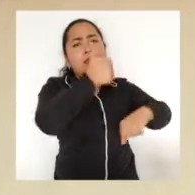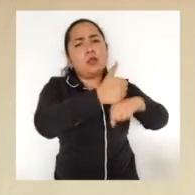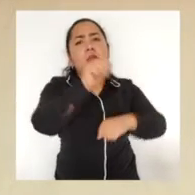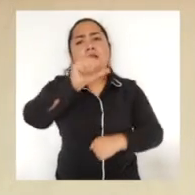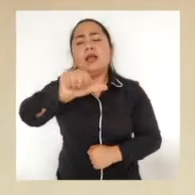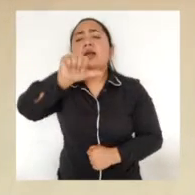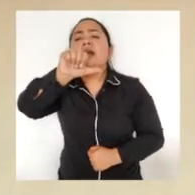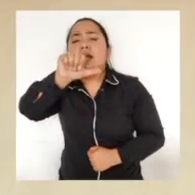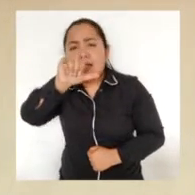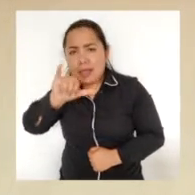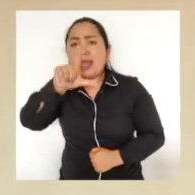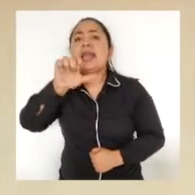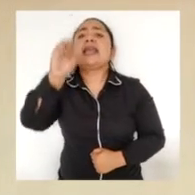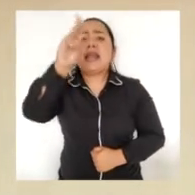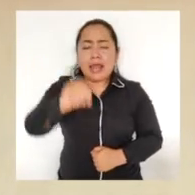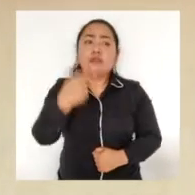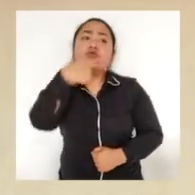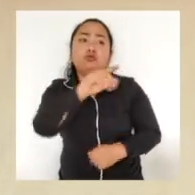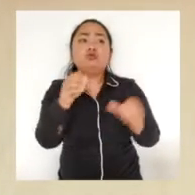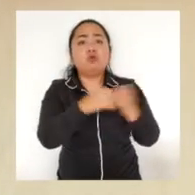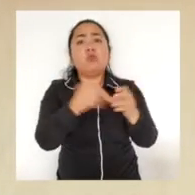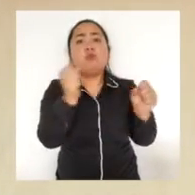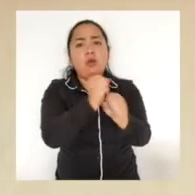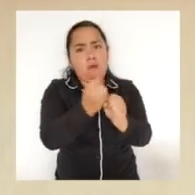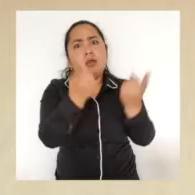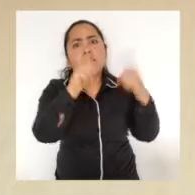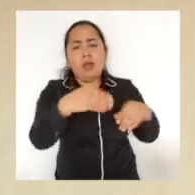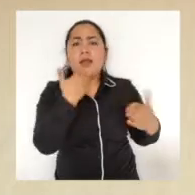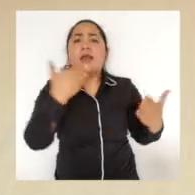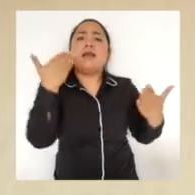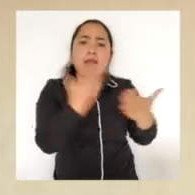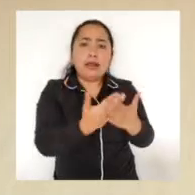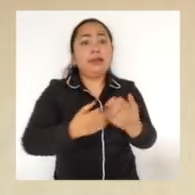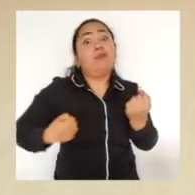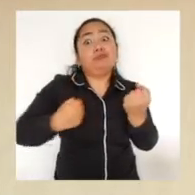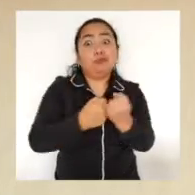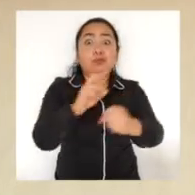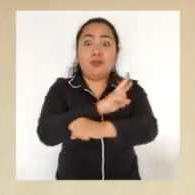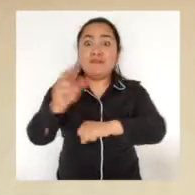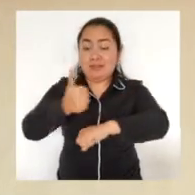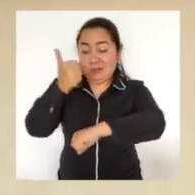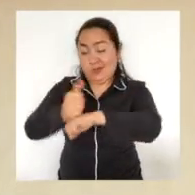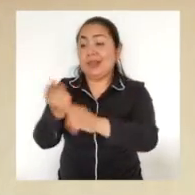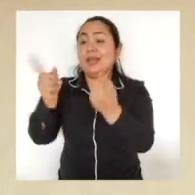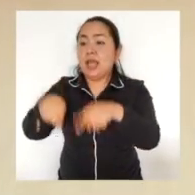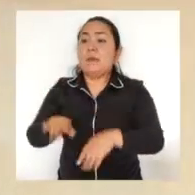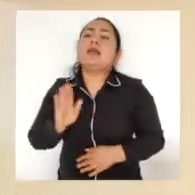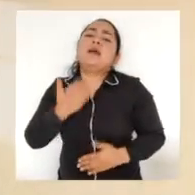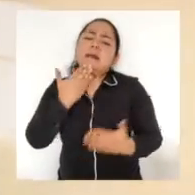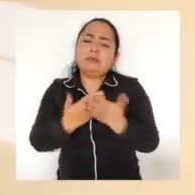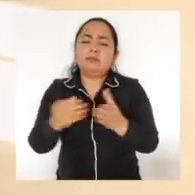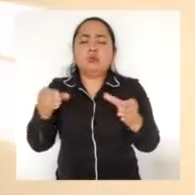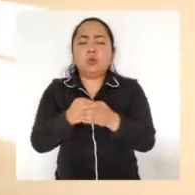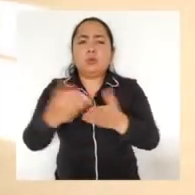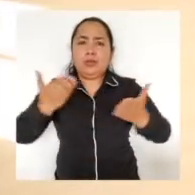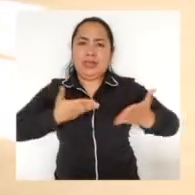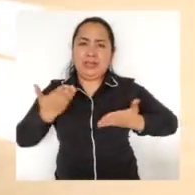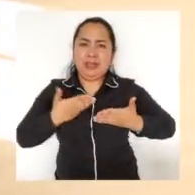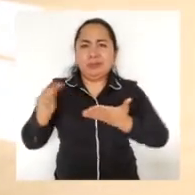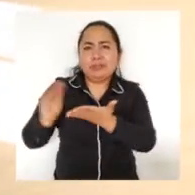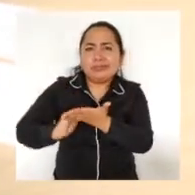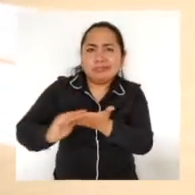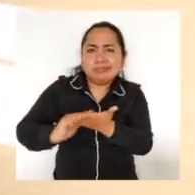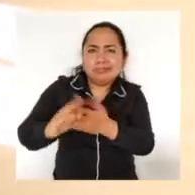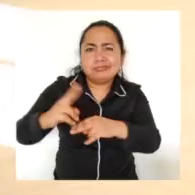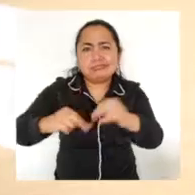hermana Ailén y todo su equipo de trabajo administrativo con el apoyo de la vicerrectoría y el equipo de servicios operacionales que